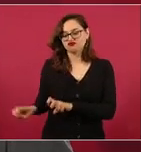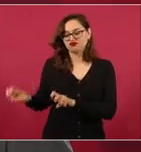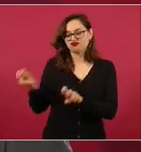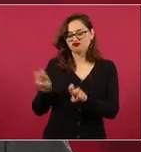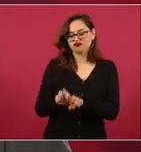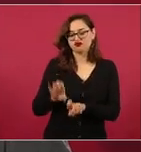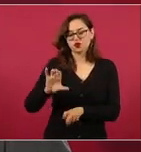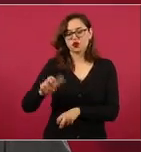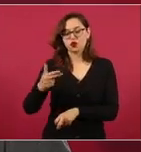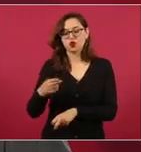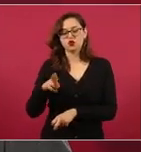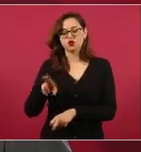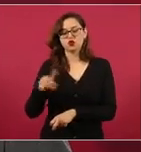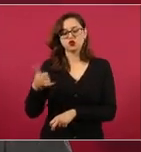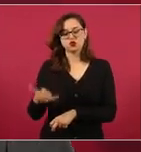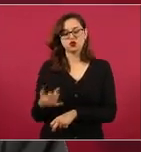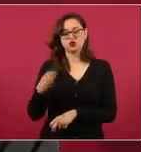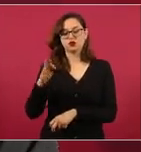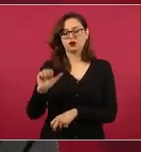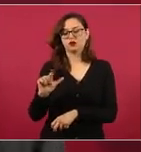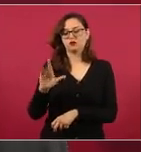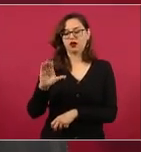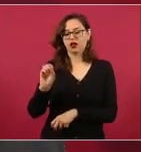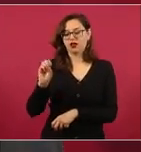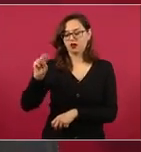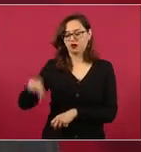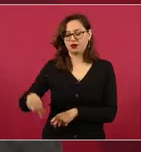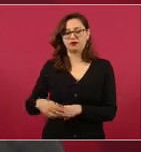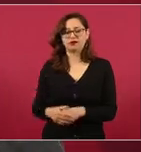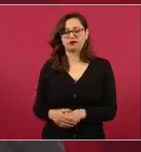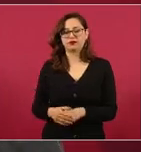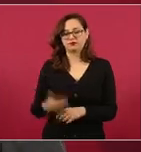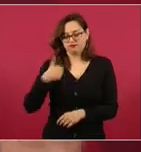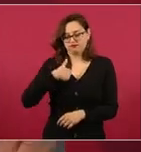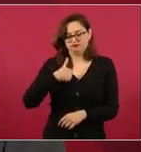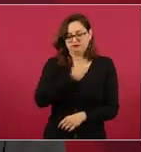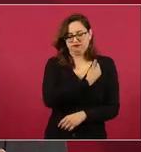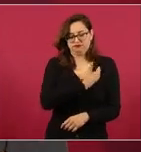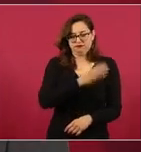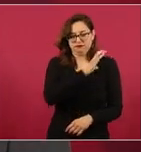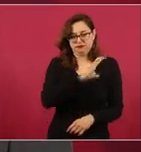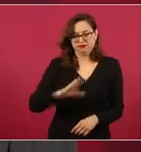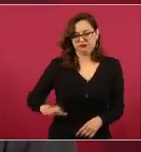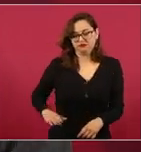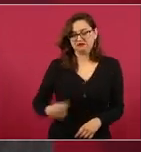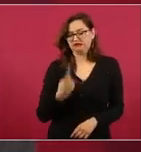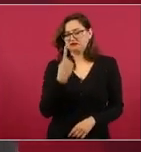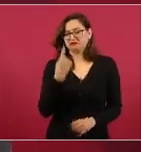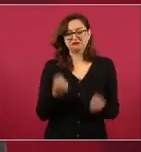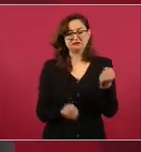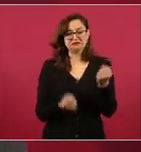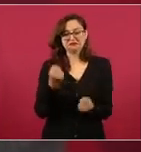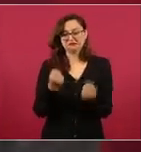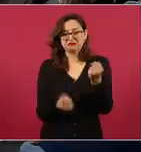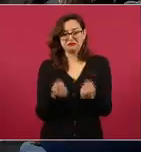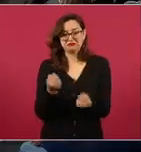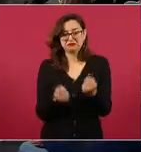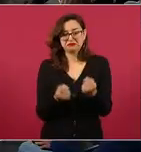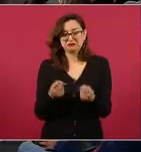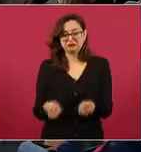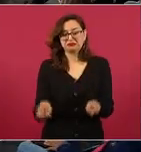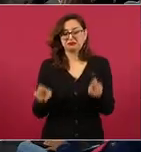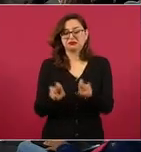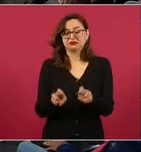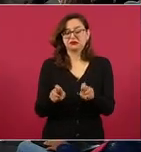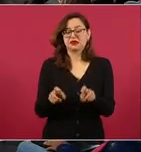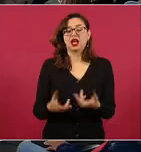Chuy Falcón, y yo era el candidato, ¿no? Un solo carro. Y atrás también